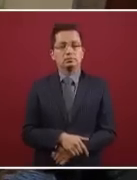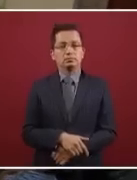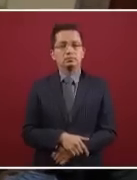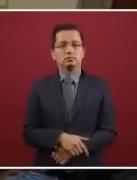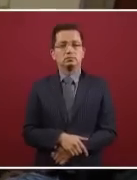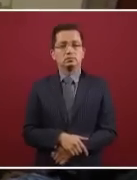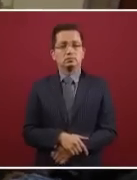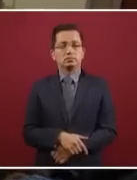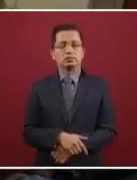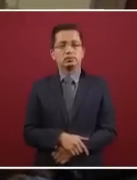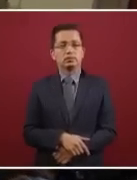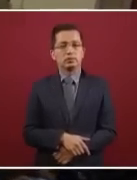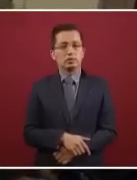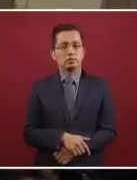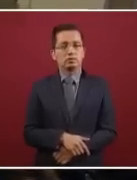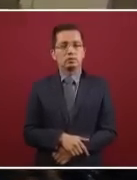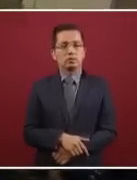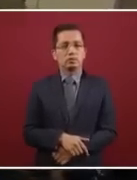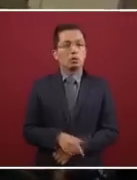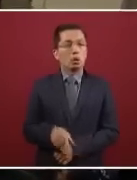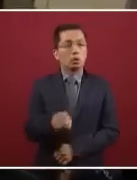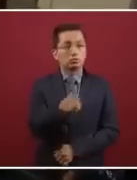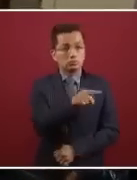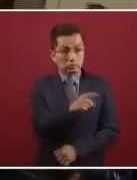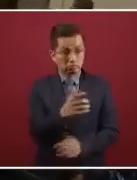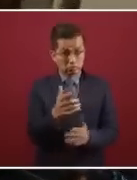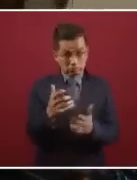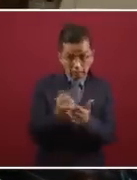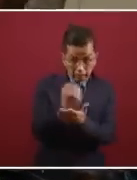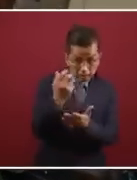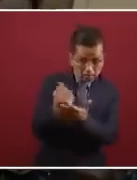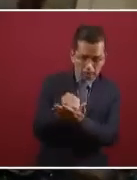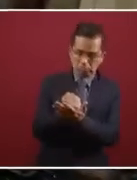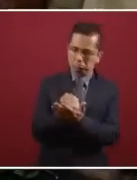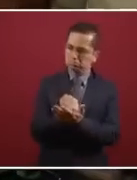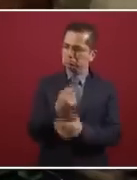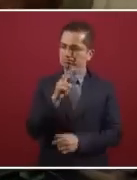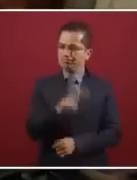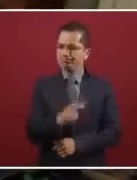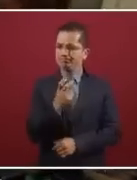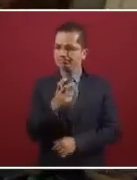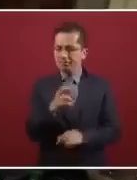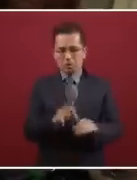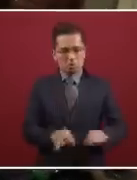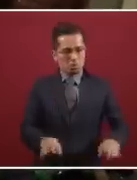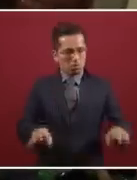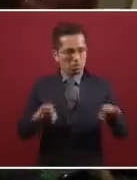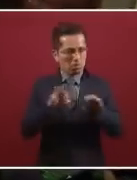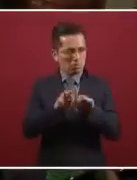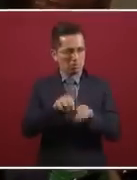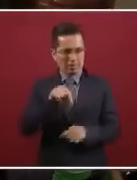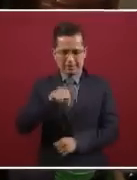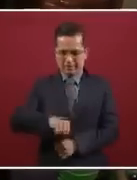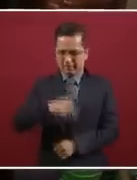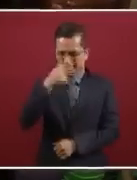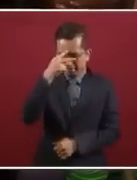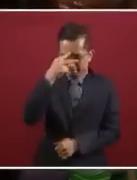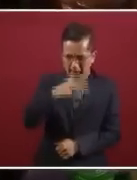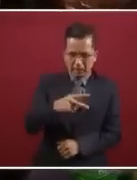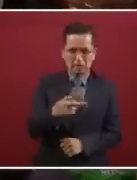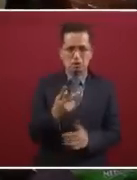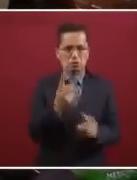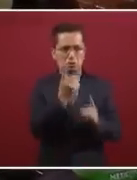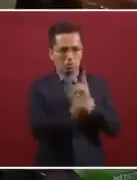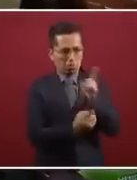un triunfo muy importante para el deporte y para los